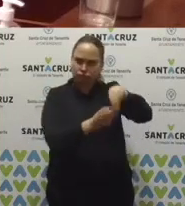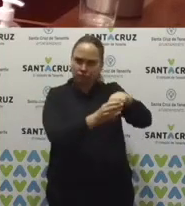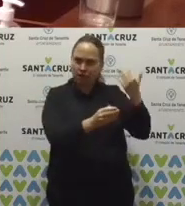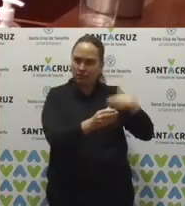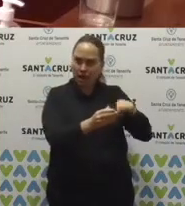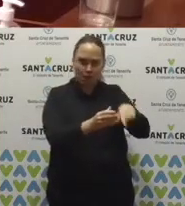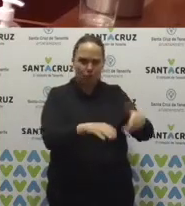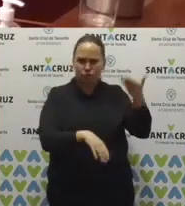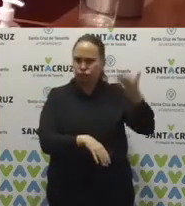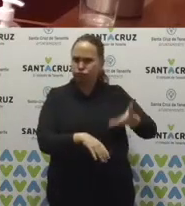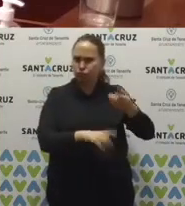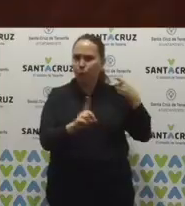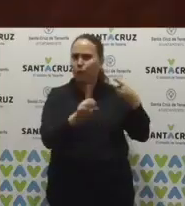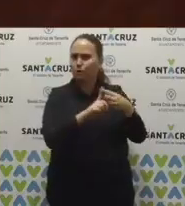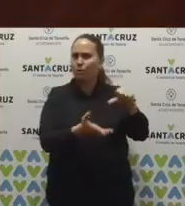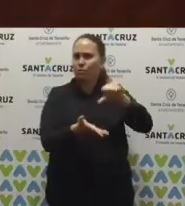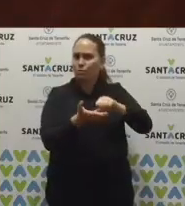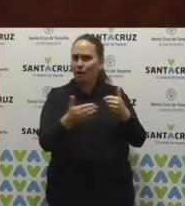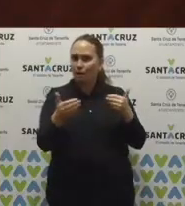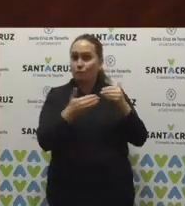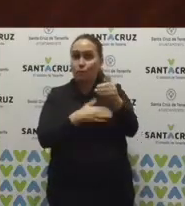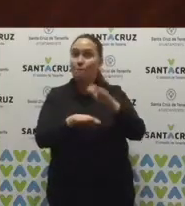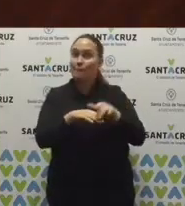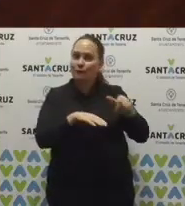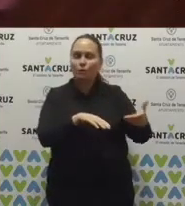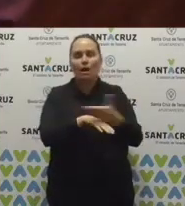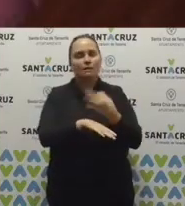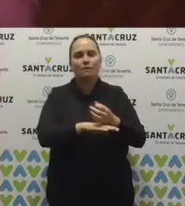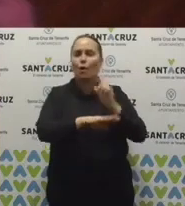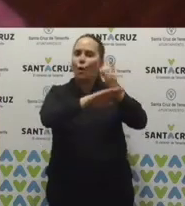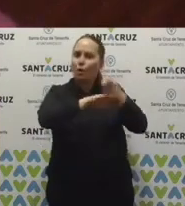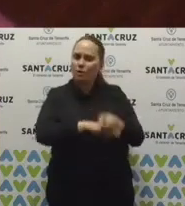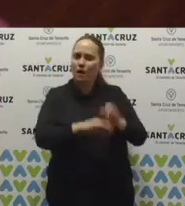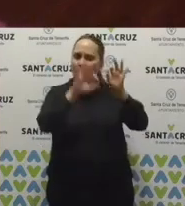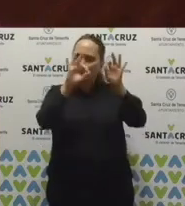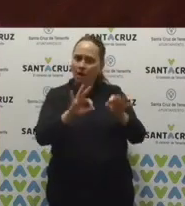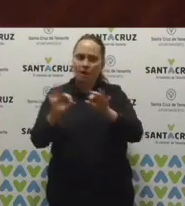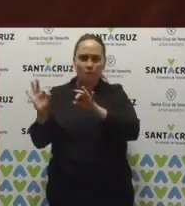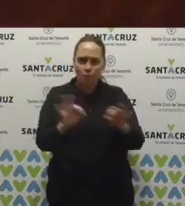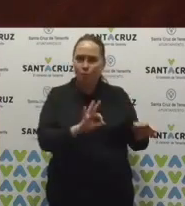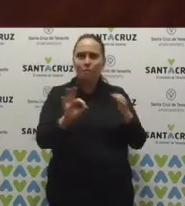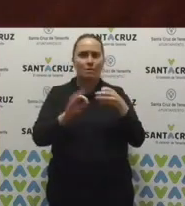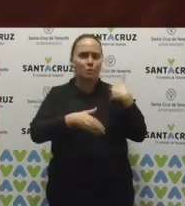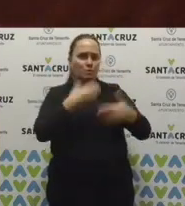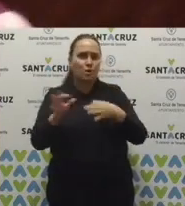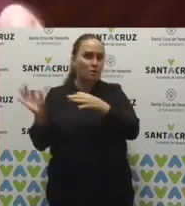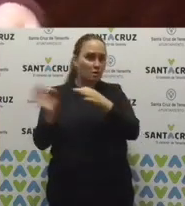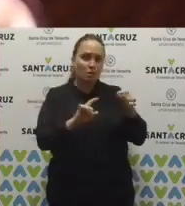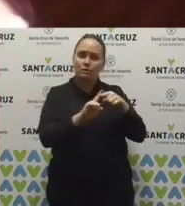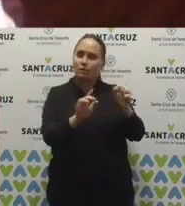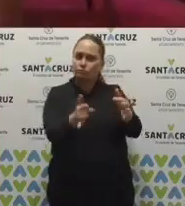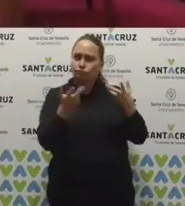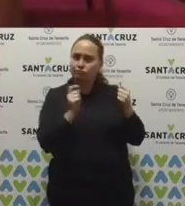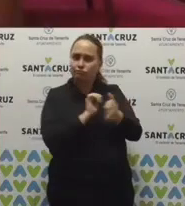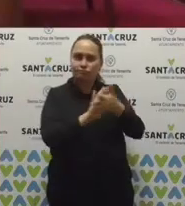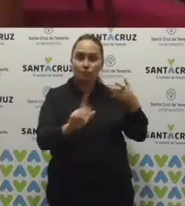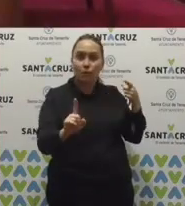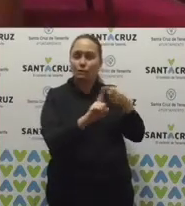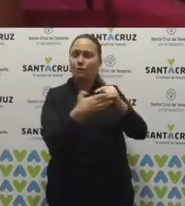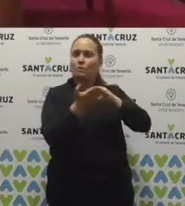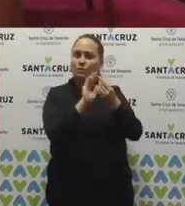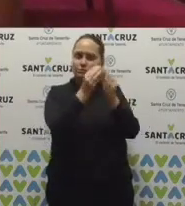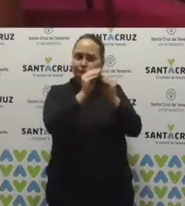en el futuro nacional y para eso también tenemos que tener ordenanzas adecuadas procedimientos adecuados para ser ágiles en la aprobación de proyectos y redacción